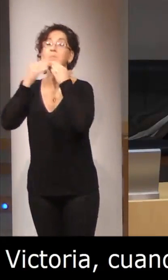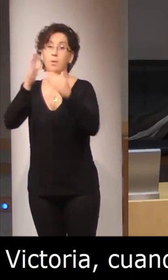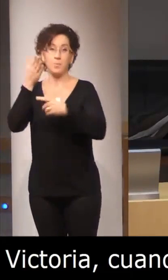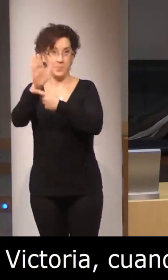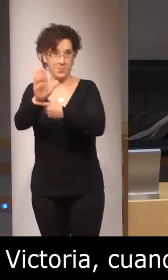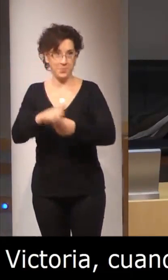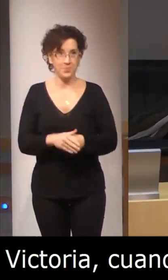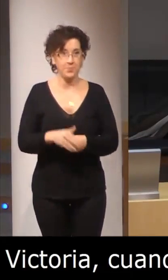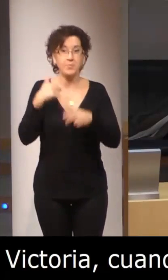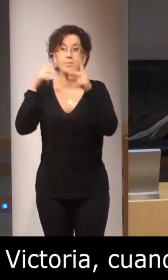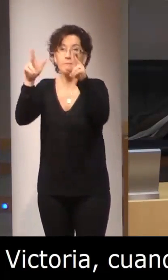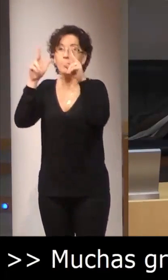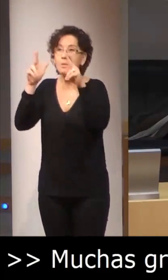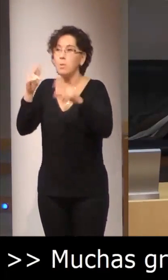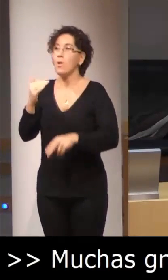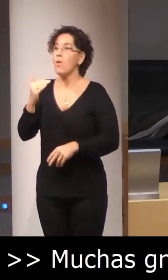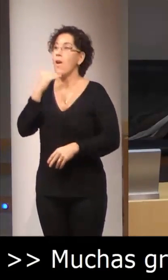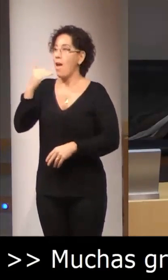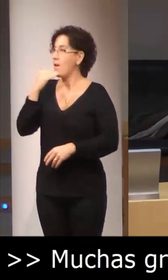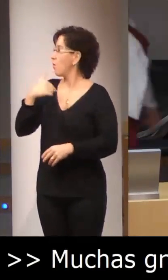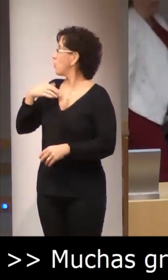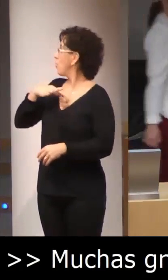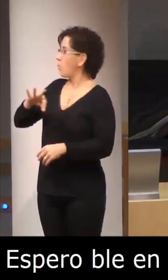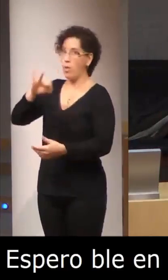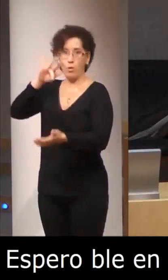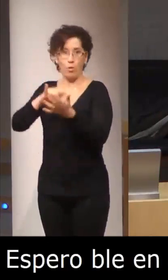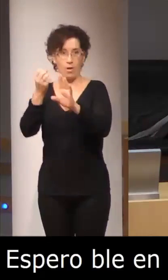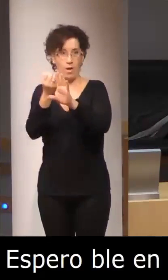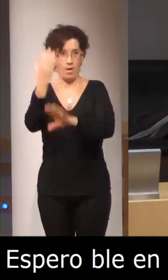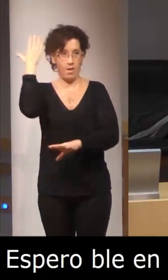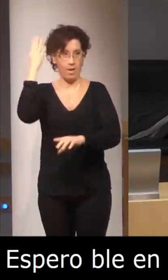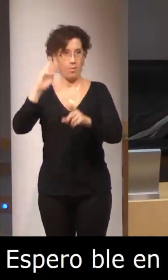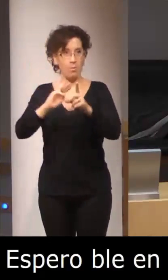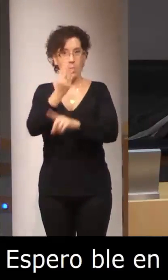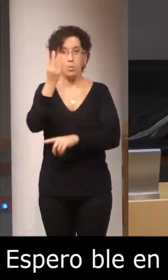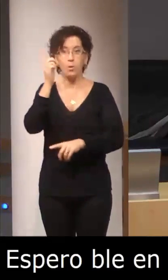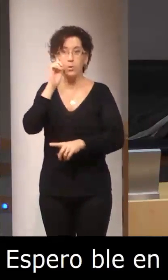Espero que en algún momento yo pueda acceder a mi PowerPoint. No sé muy bien cómo…